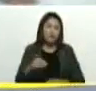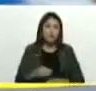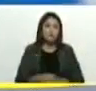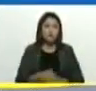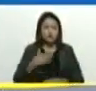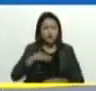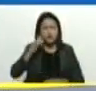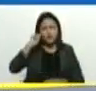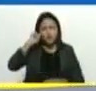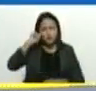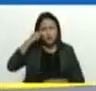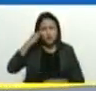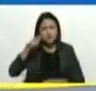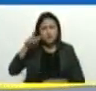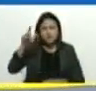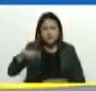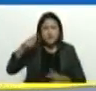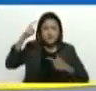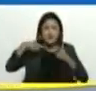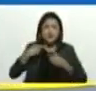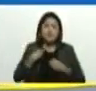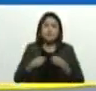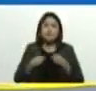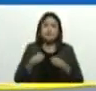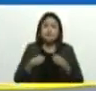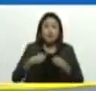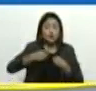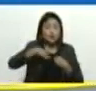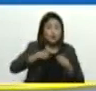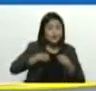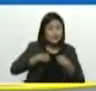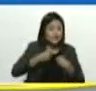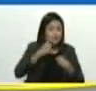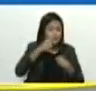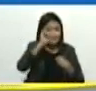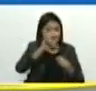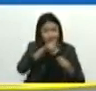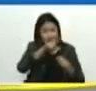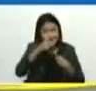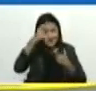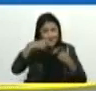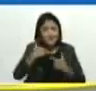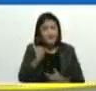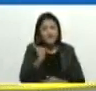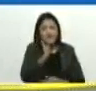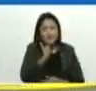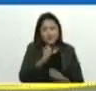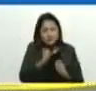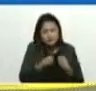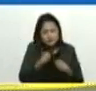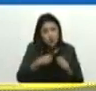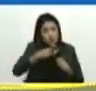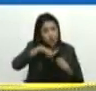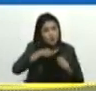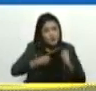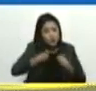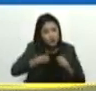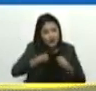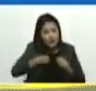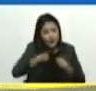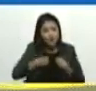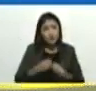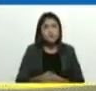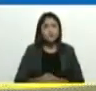Recuerdo la preocupación que vivimos cuando enfermó, y también